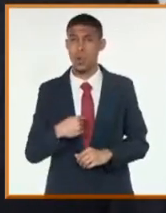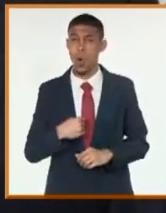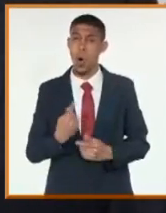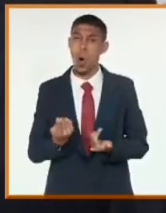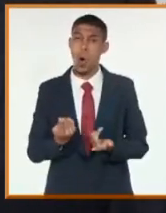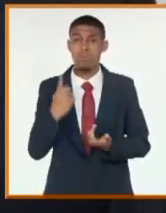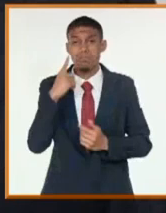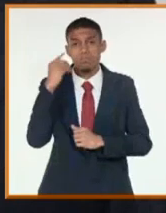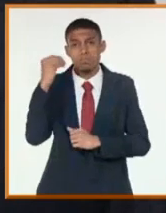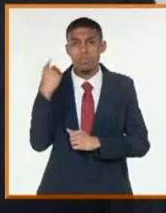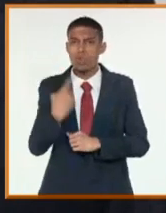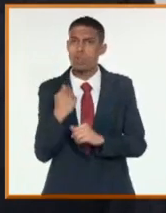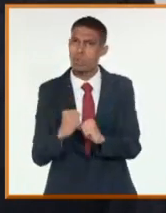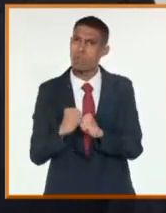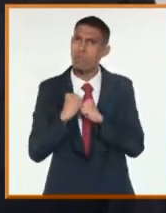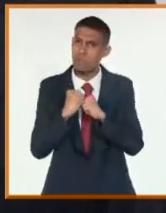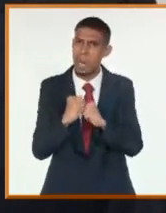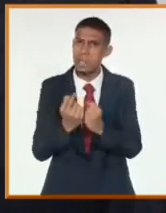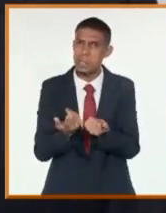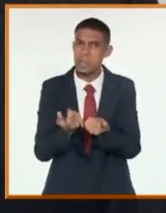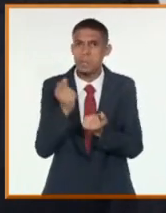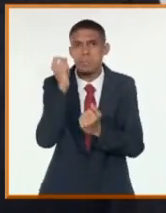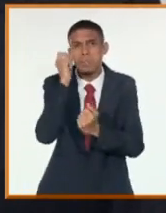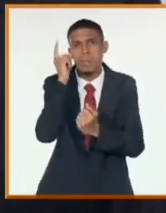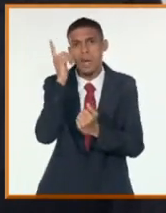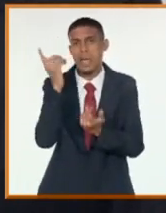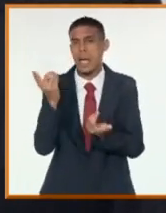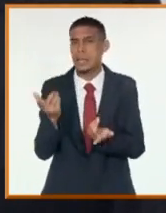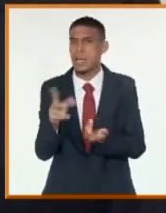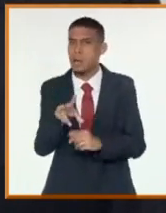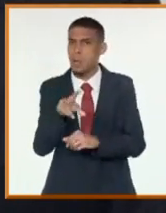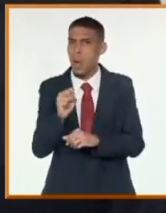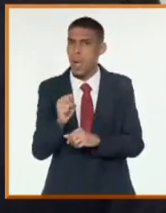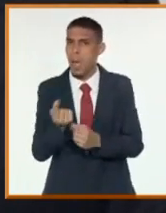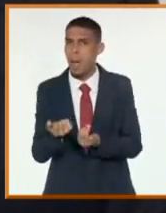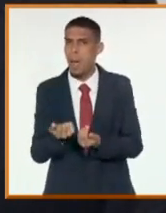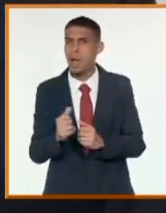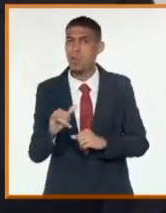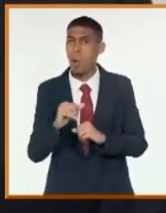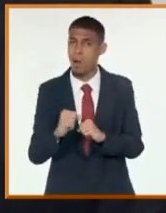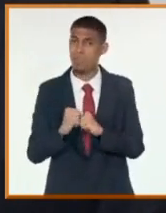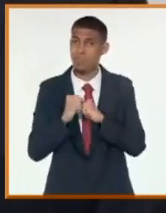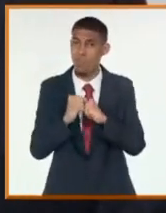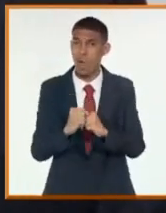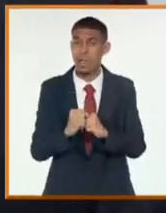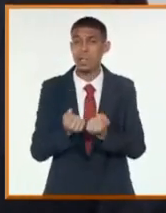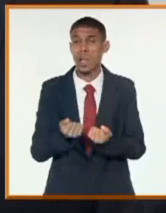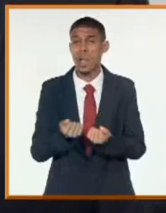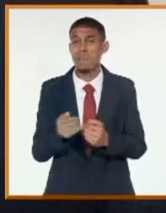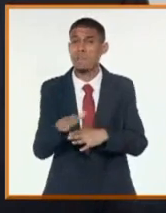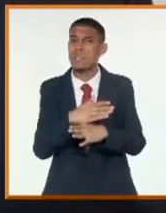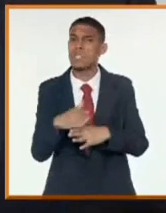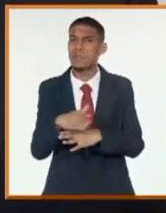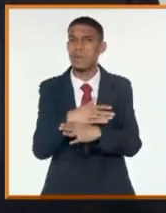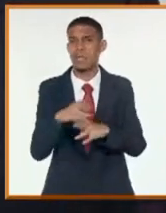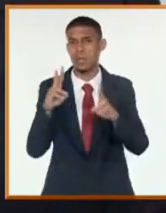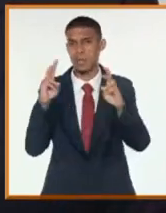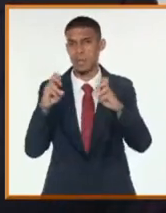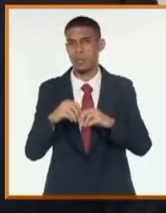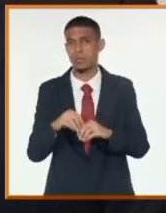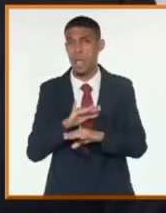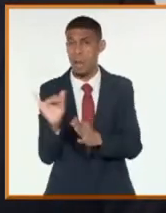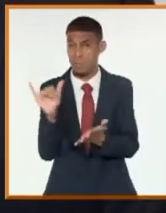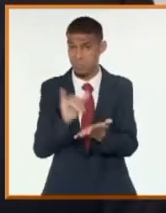fortalecidos, salimos también reforzados en nuestras convicciones. Y bueno, al llegar a